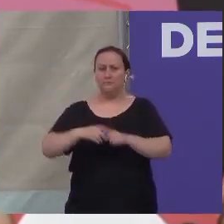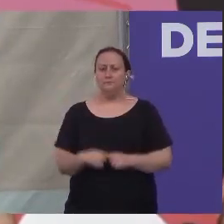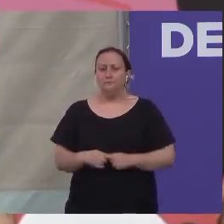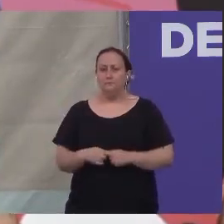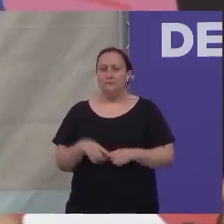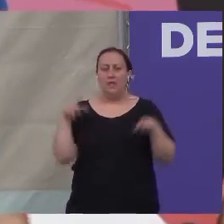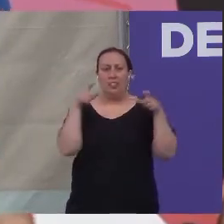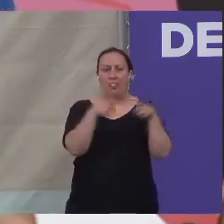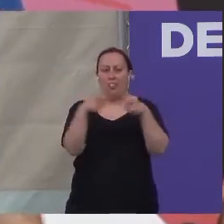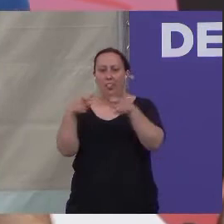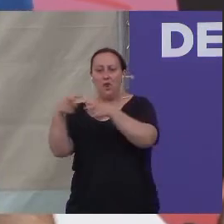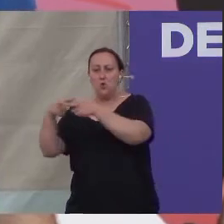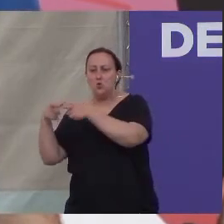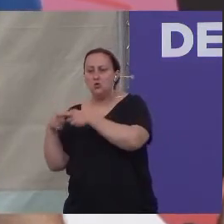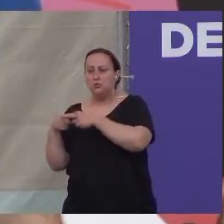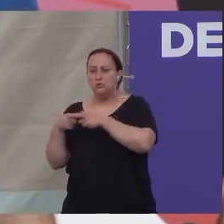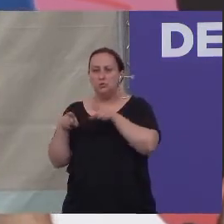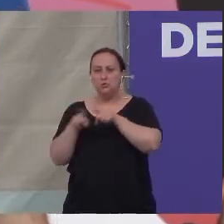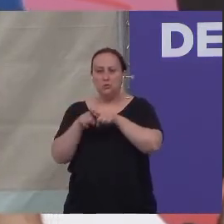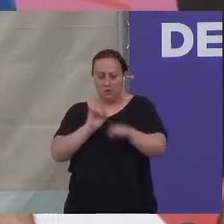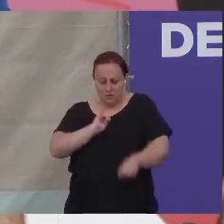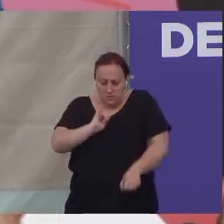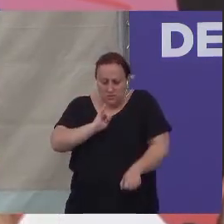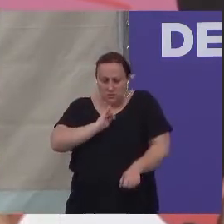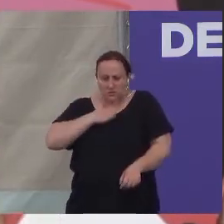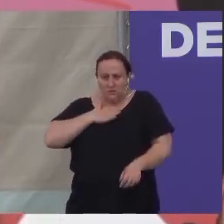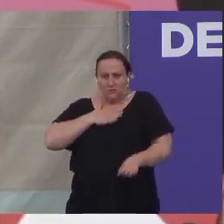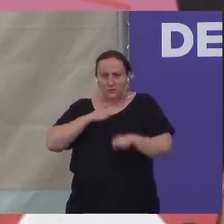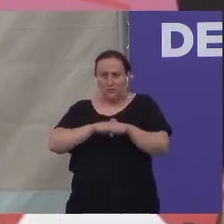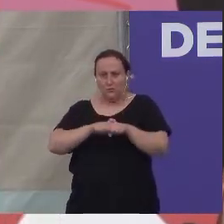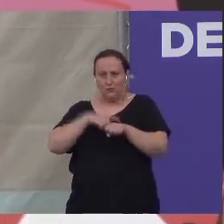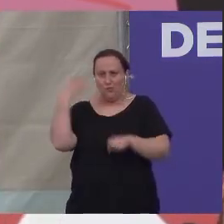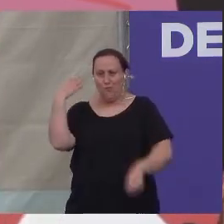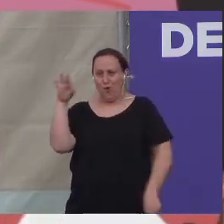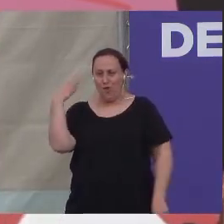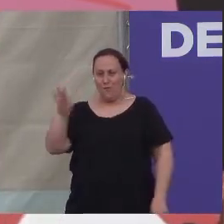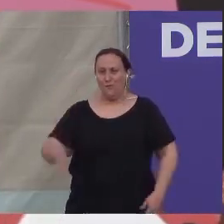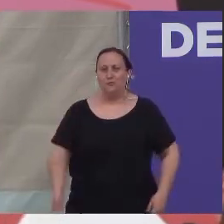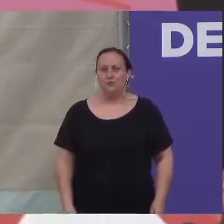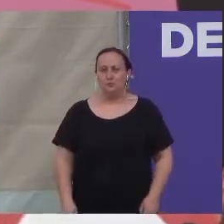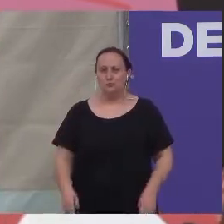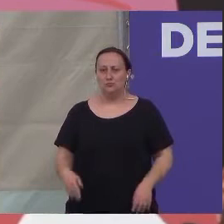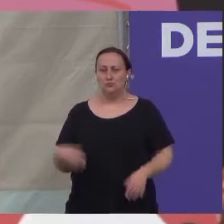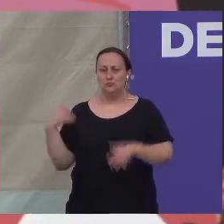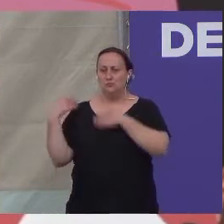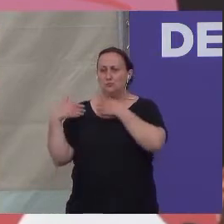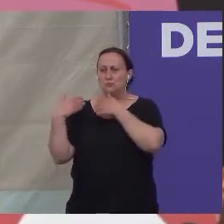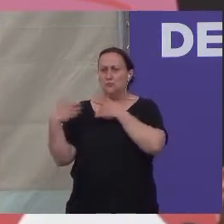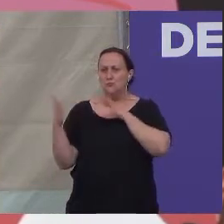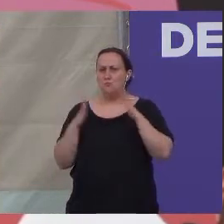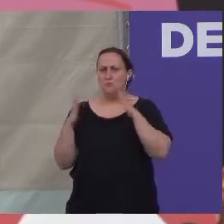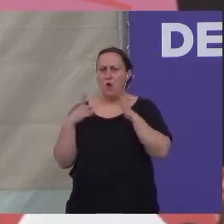Los círculos son una seña de identidad propia de Podemos. Hemos pasado momentos duros y